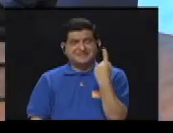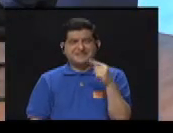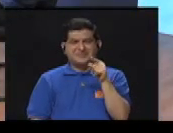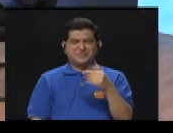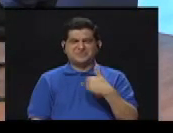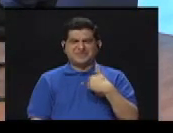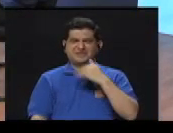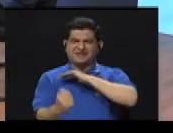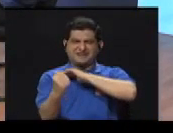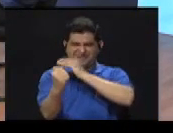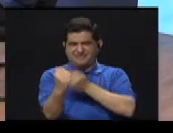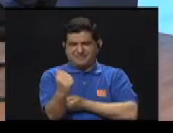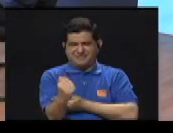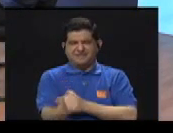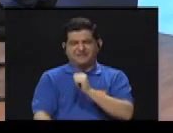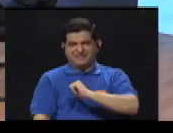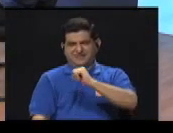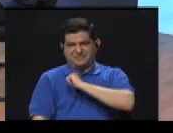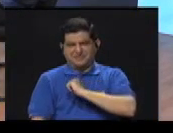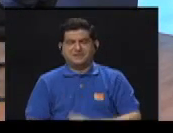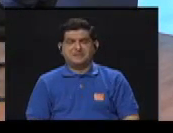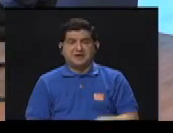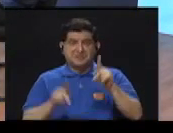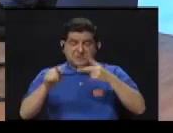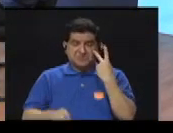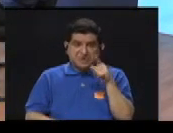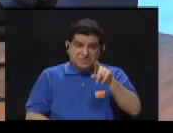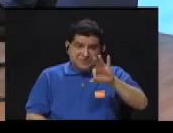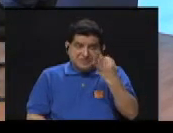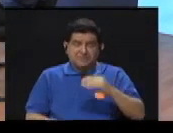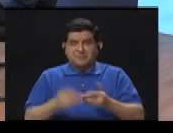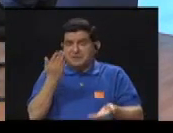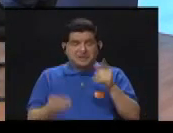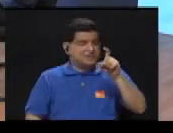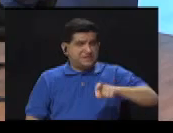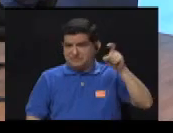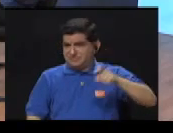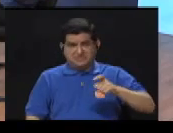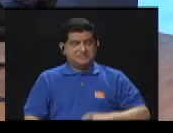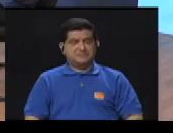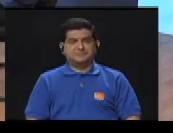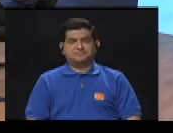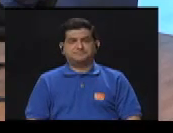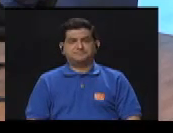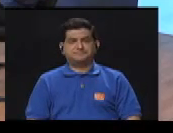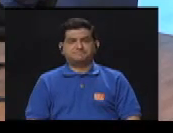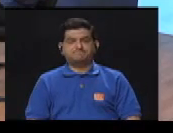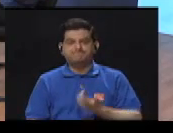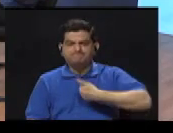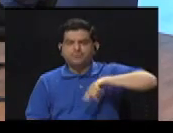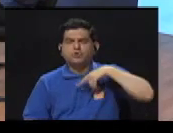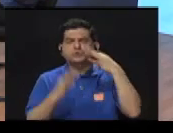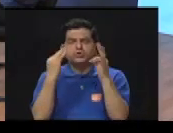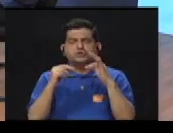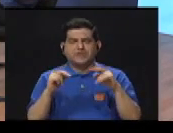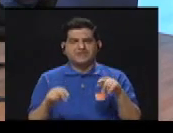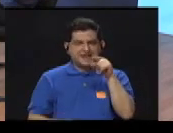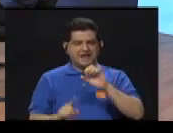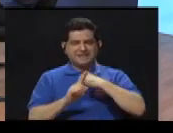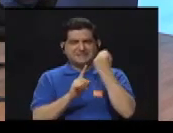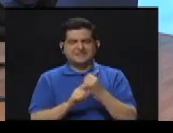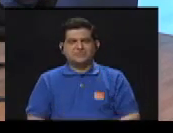te da cierta autoridad. La gente lo ve así, aunque puede que no lo sea necesariamente. Entonces nosotros tratamos de